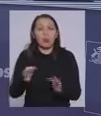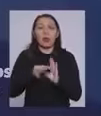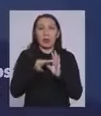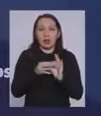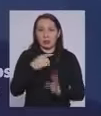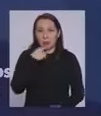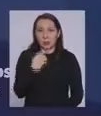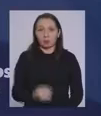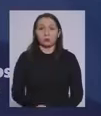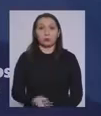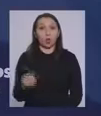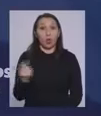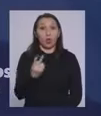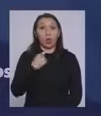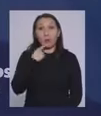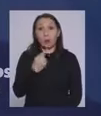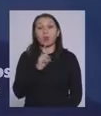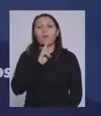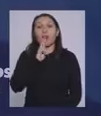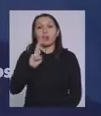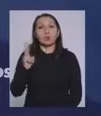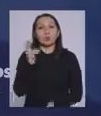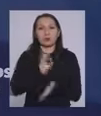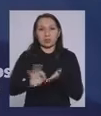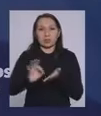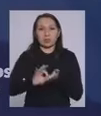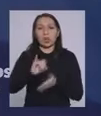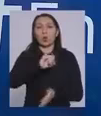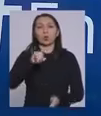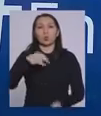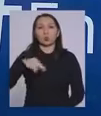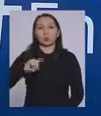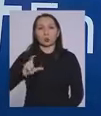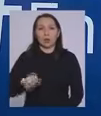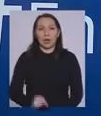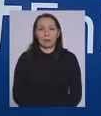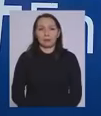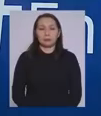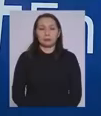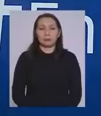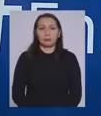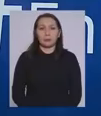pregunta. Ambas preguntas las responderá el subsecretario Zúñiga.